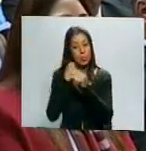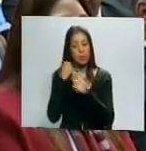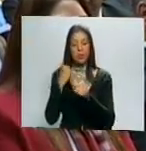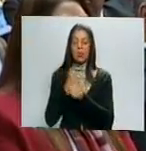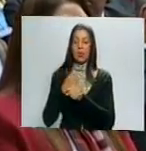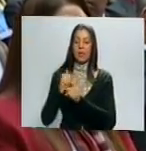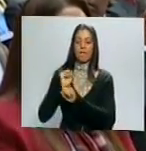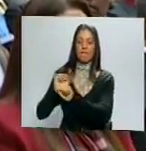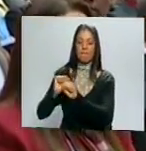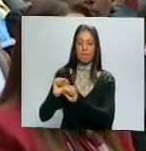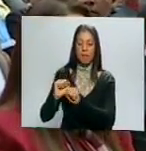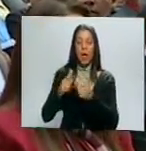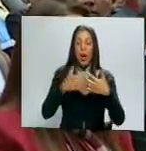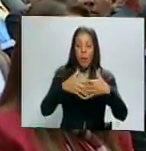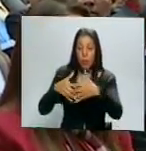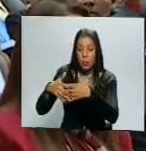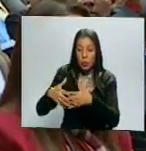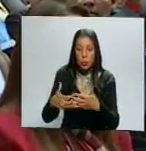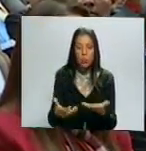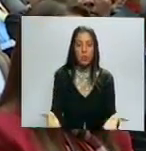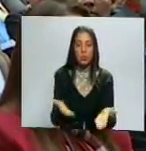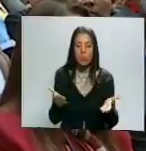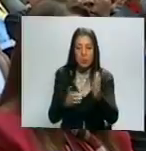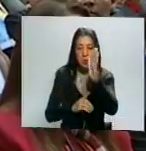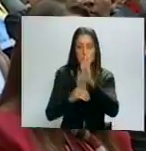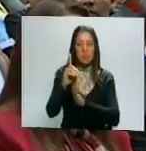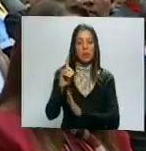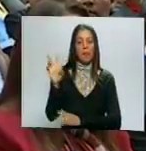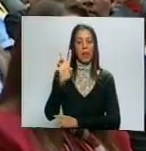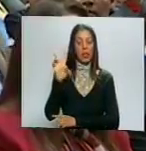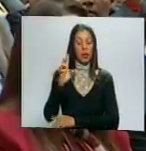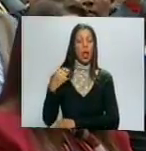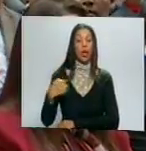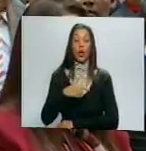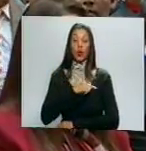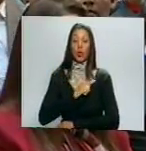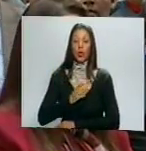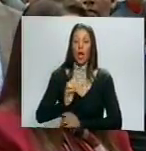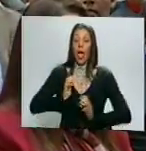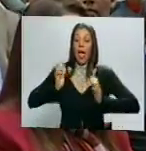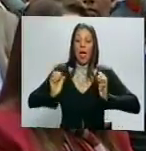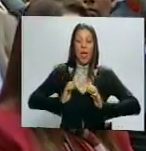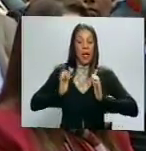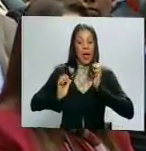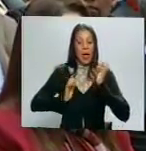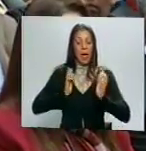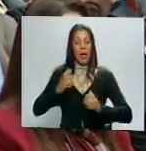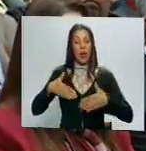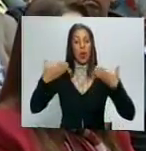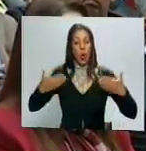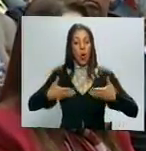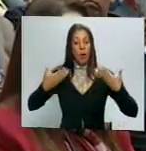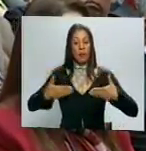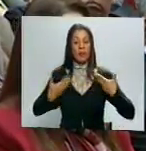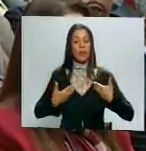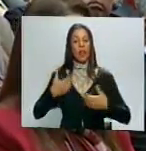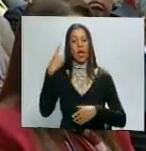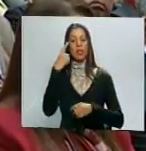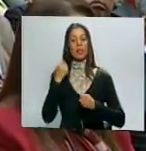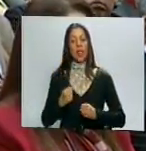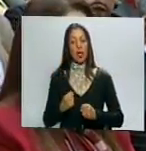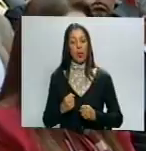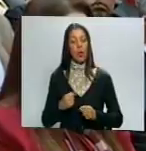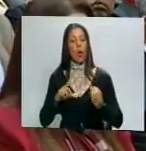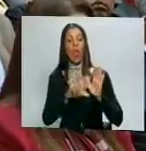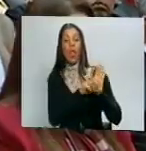en pro de la producción de nuestro país. Nosotros estamos muy emocionados y contentos, estamos muy seguros de que